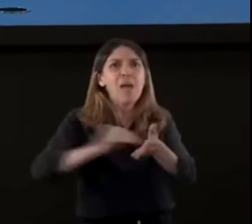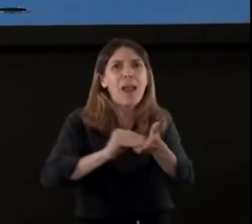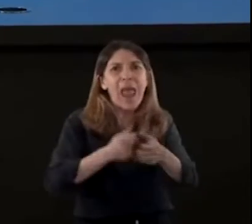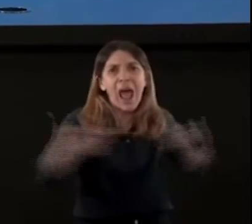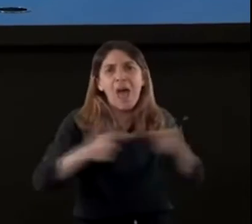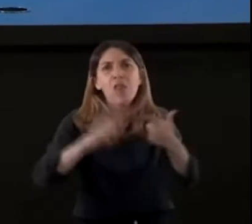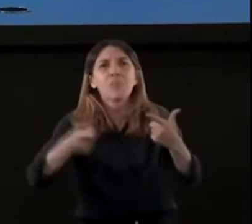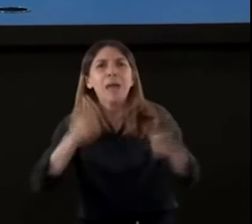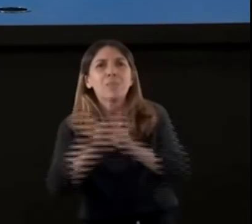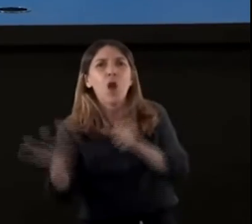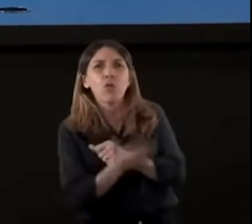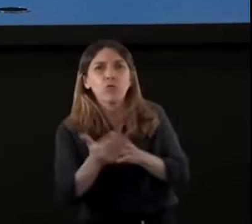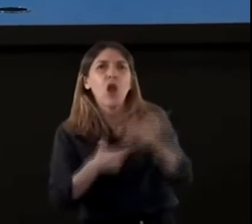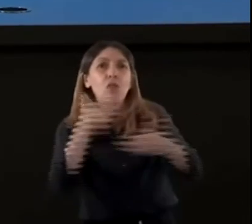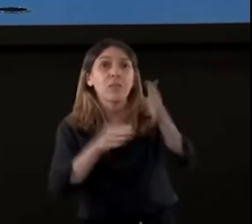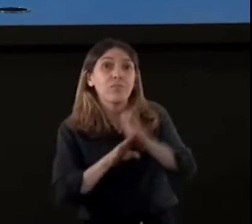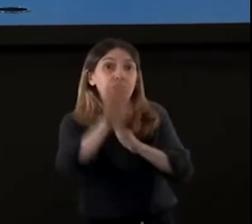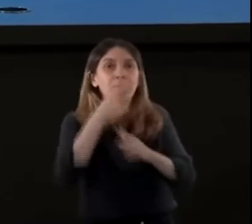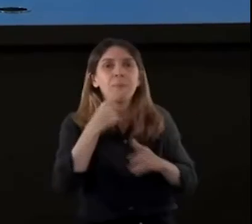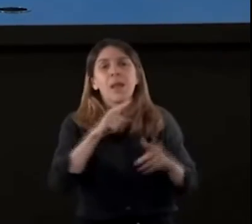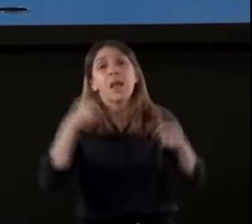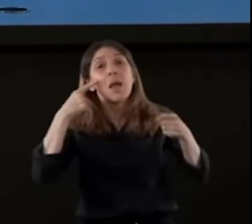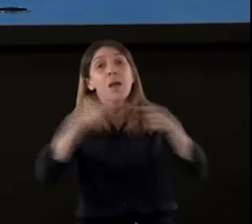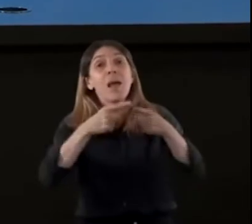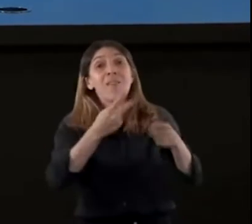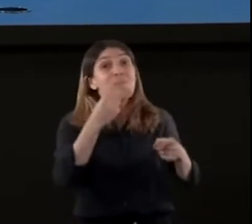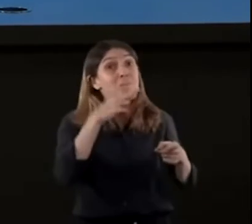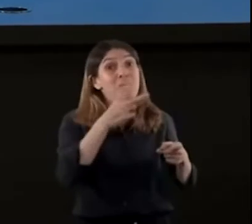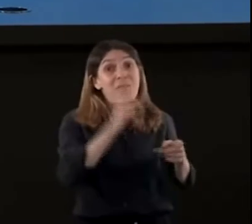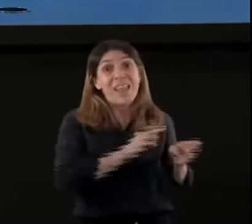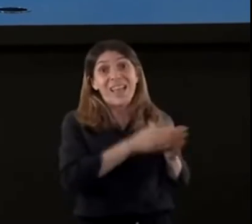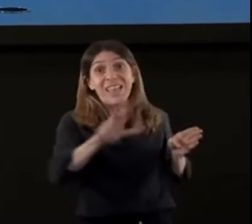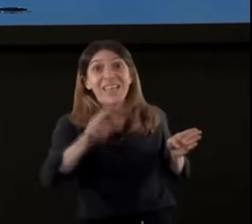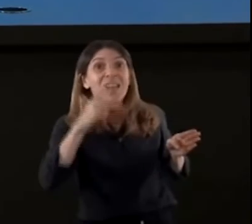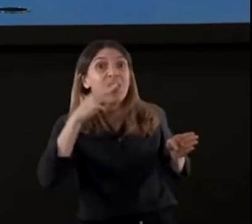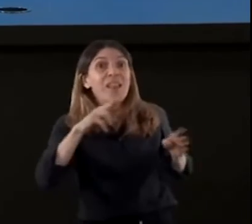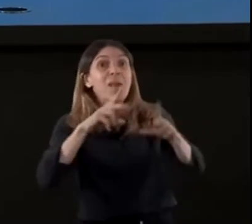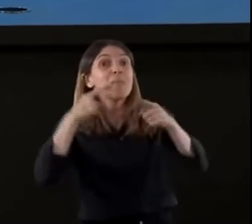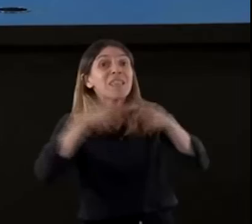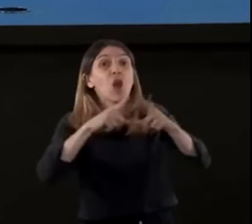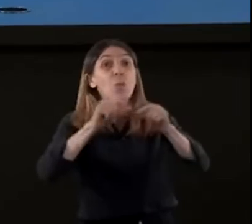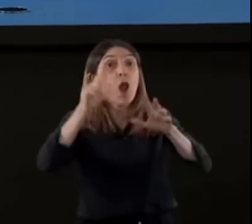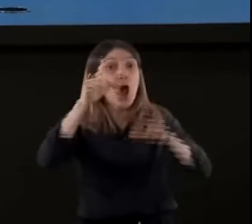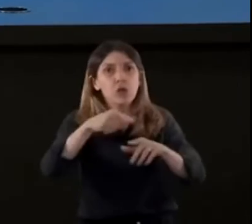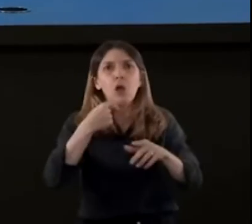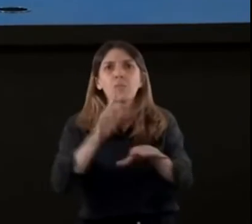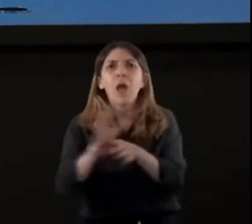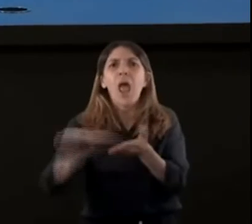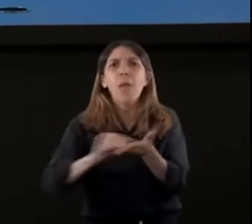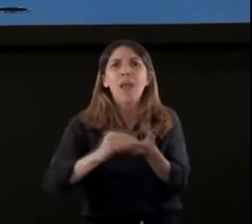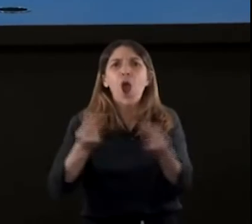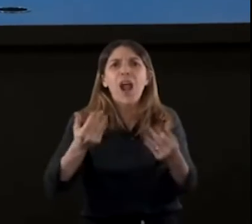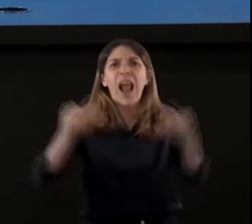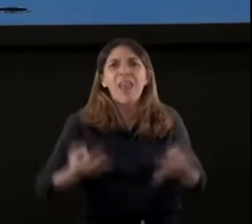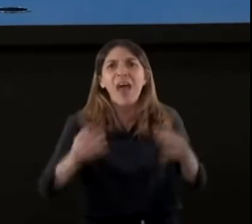producción y desarrollo. La misión número 8 de este plan consiste en modernizar y crear empleos de calidad en los